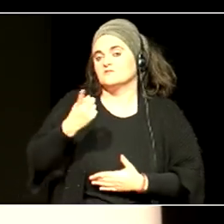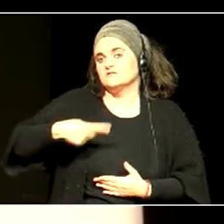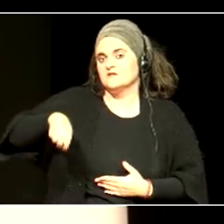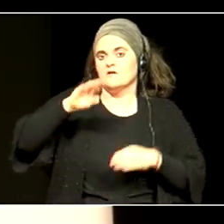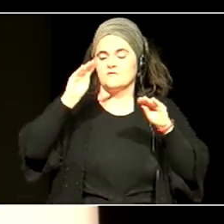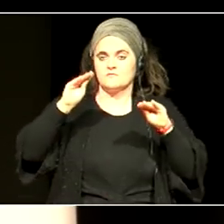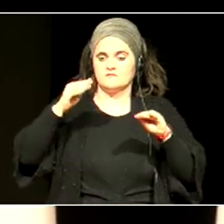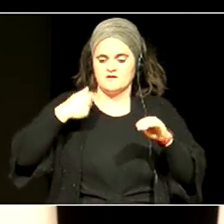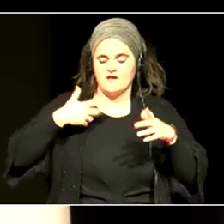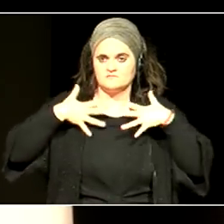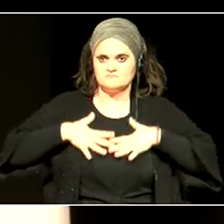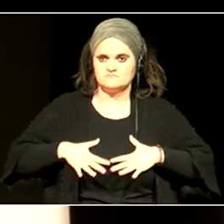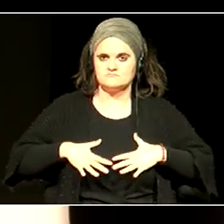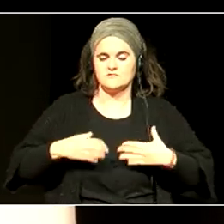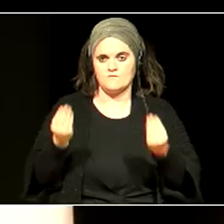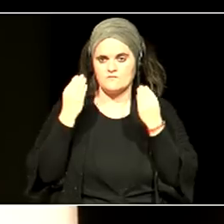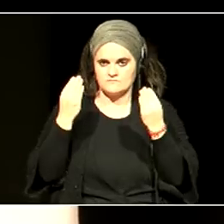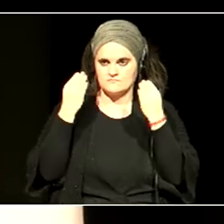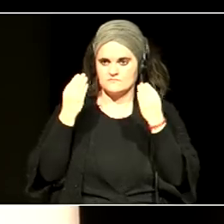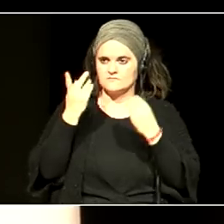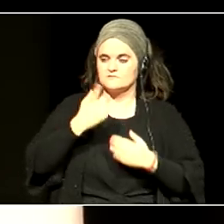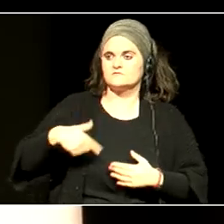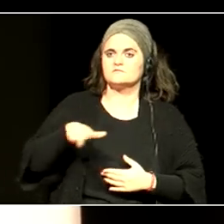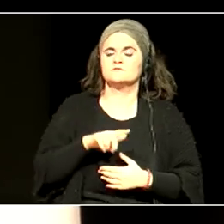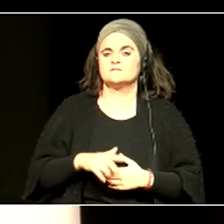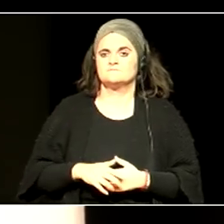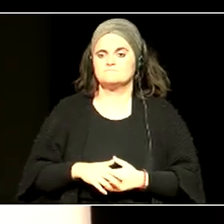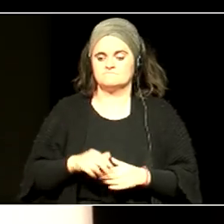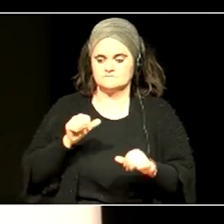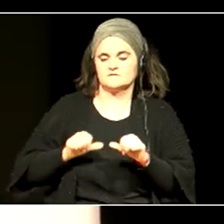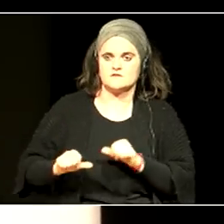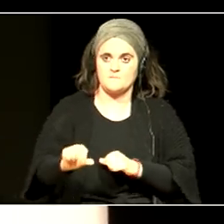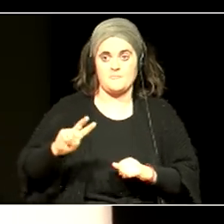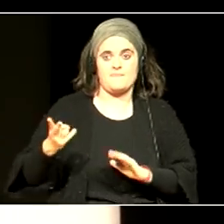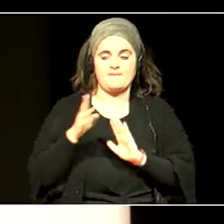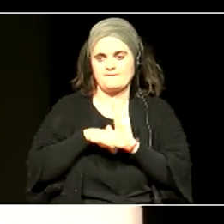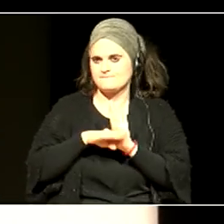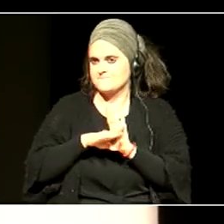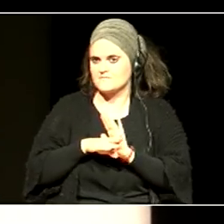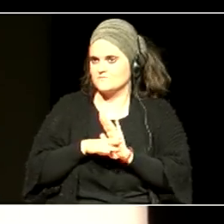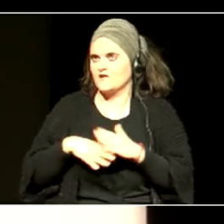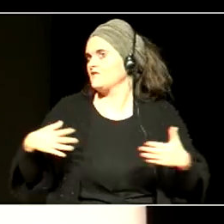aren guztia eta formun horek egen hemendik aurera bigarren hezkuntza hon